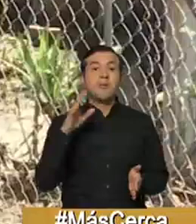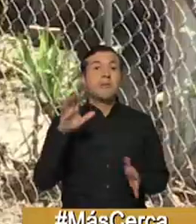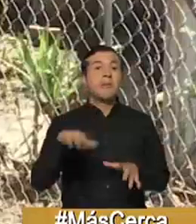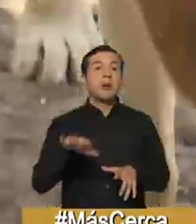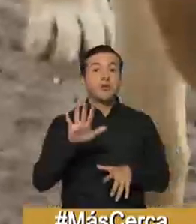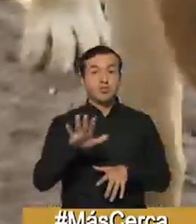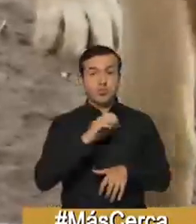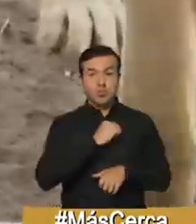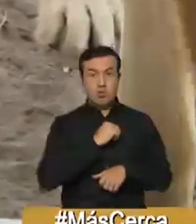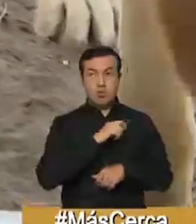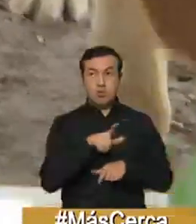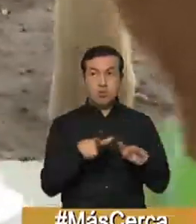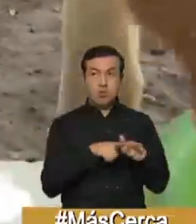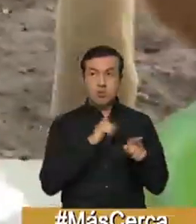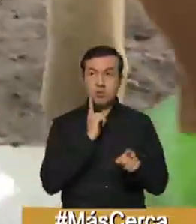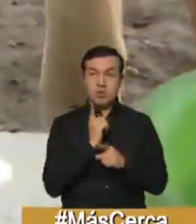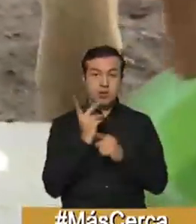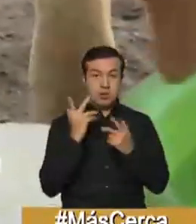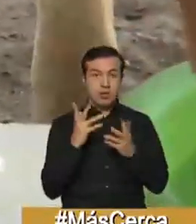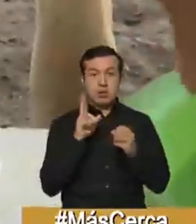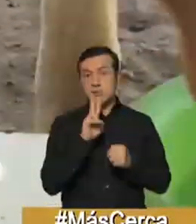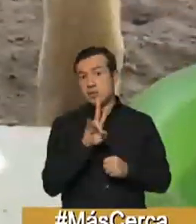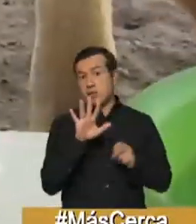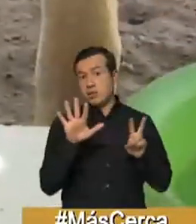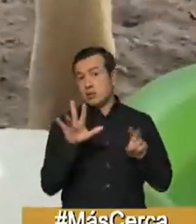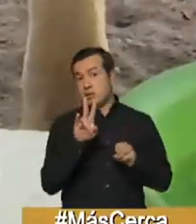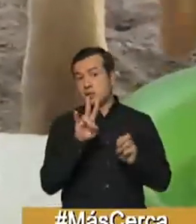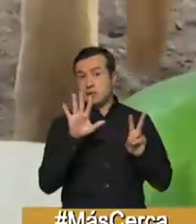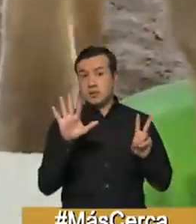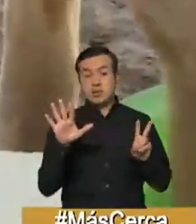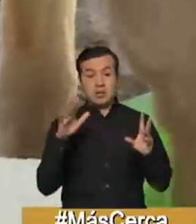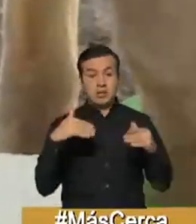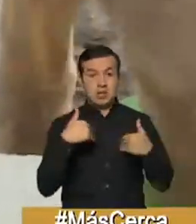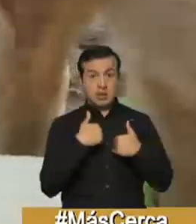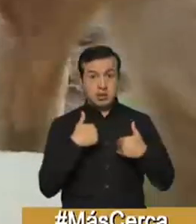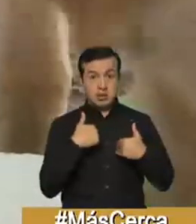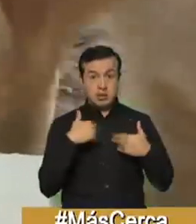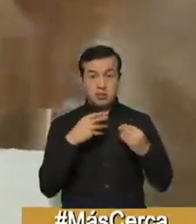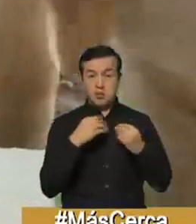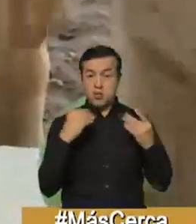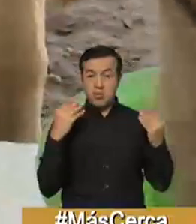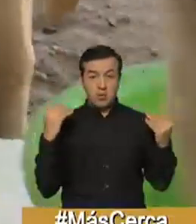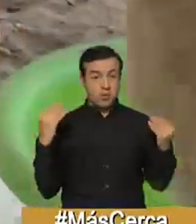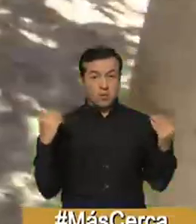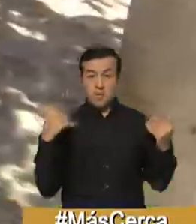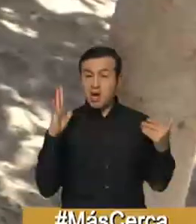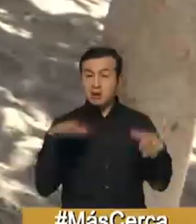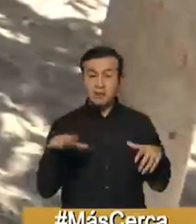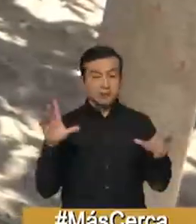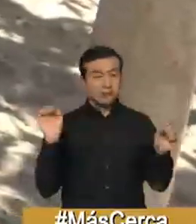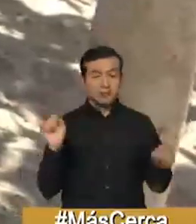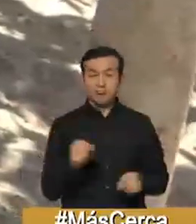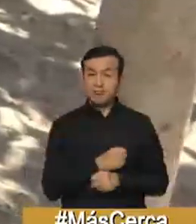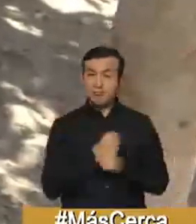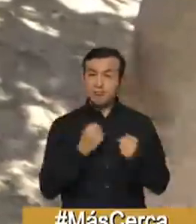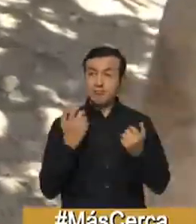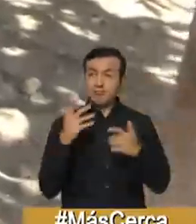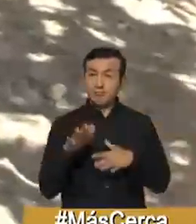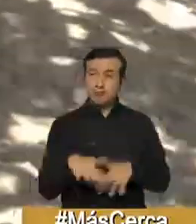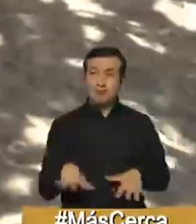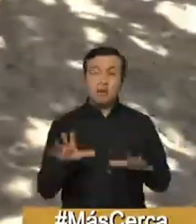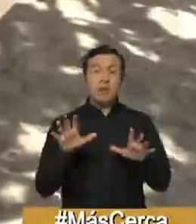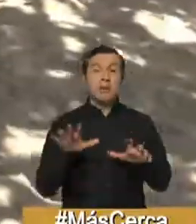lugar. En la casa comunal hay 27 animales, pero el sitio no tiene lugar para más canes. Luego de la recuperación,